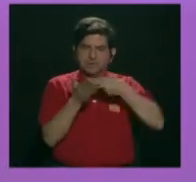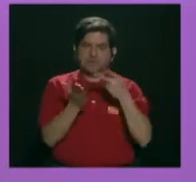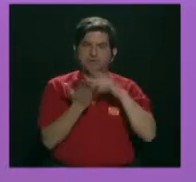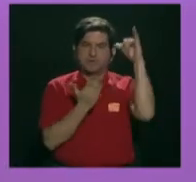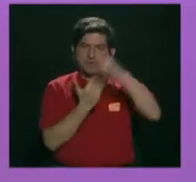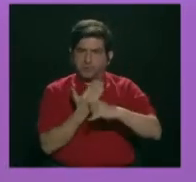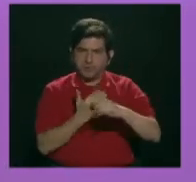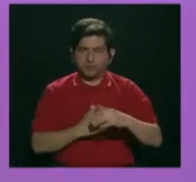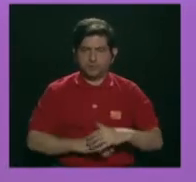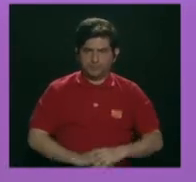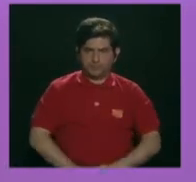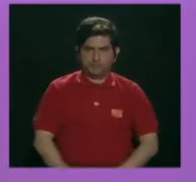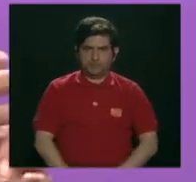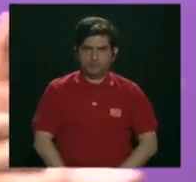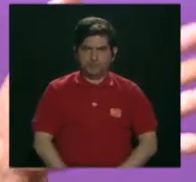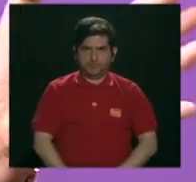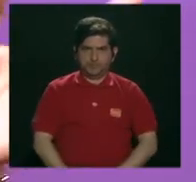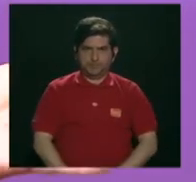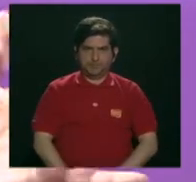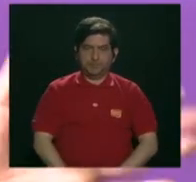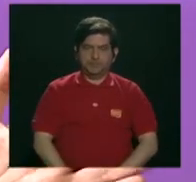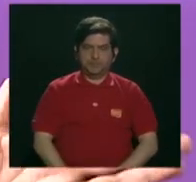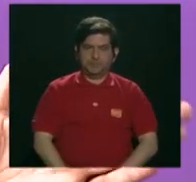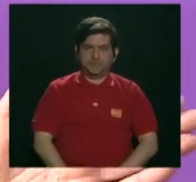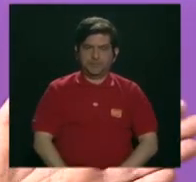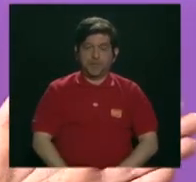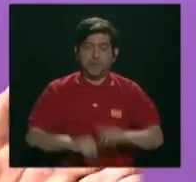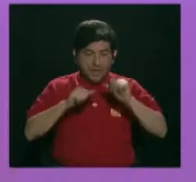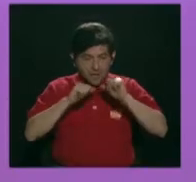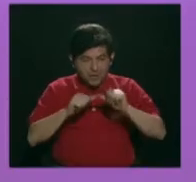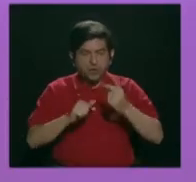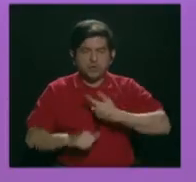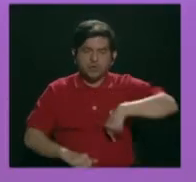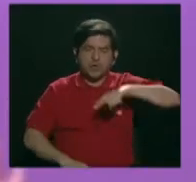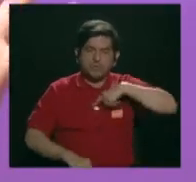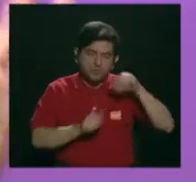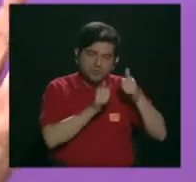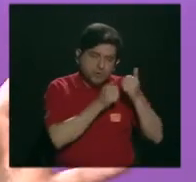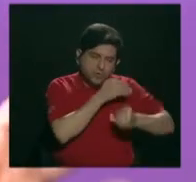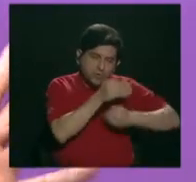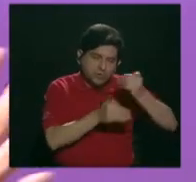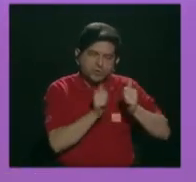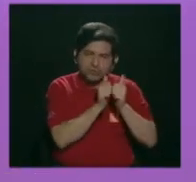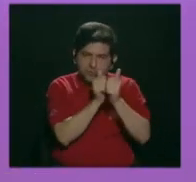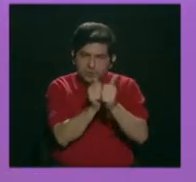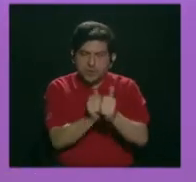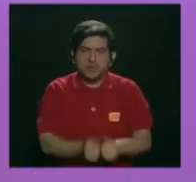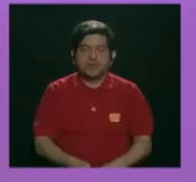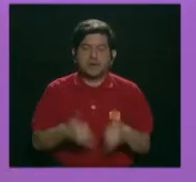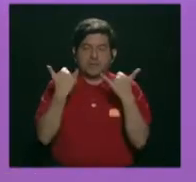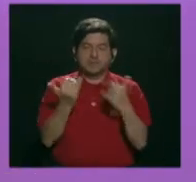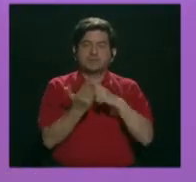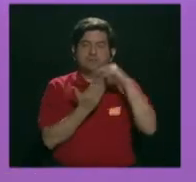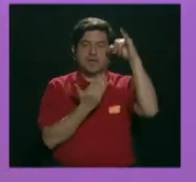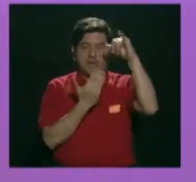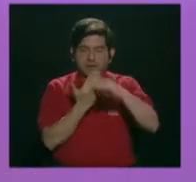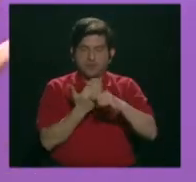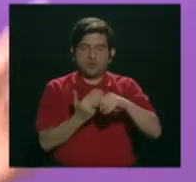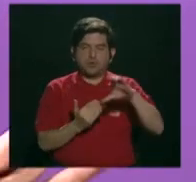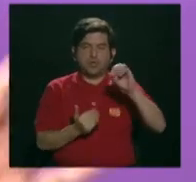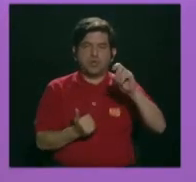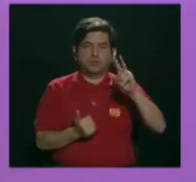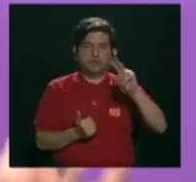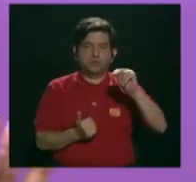proyecto, y que pues todavía le estamos dando algún acompañamiento, aunque el proyecto CONARE como tal